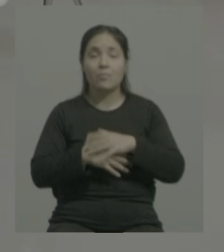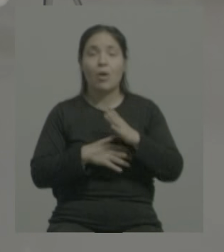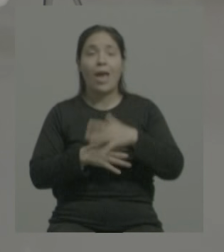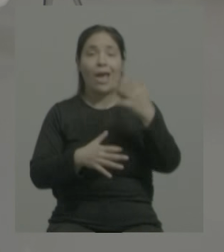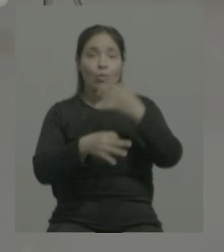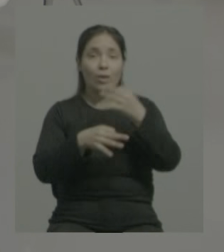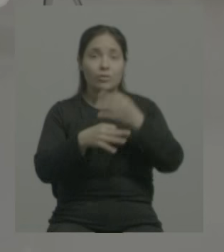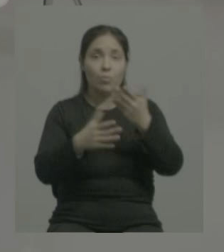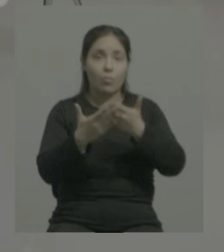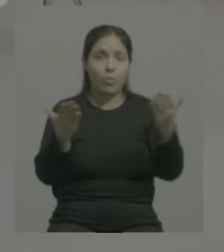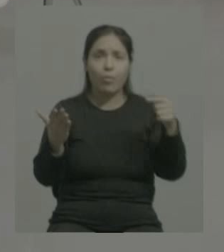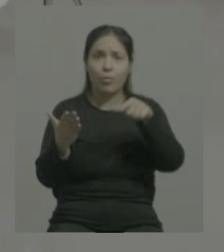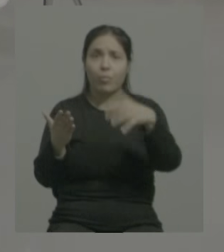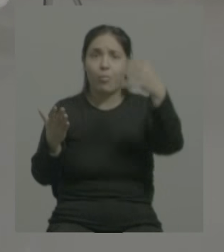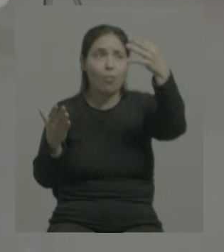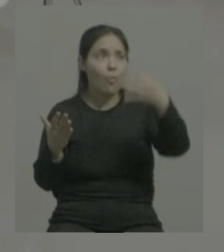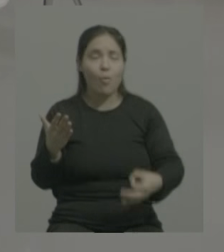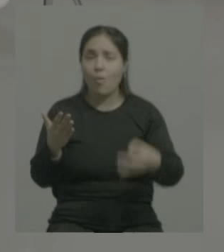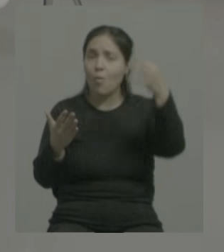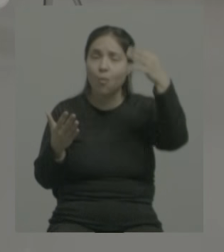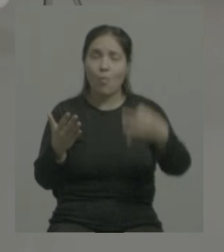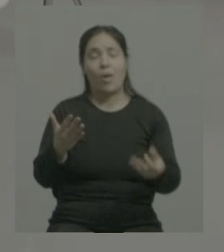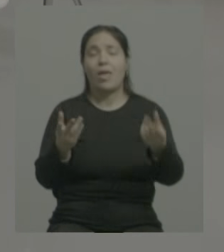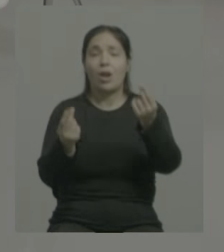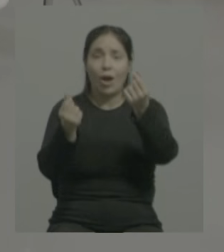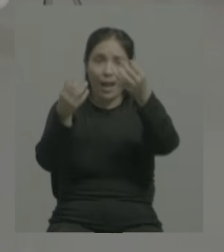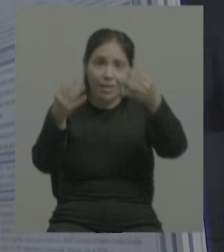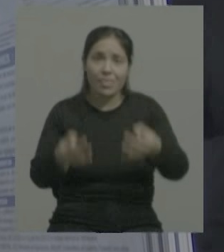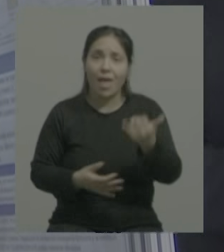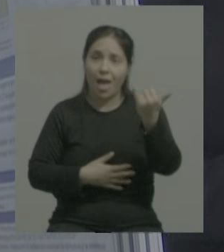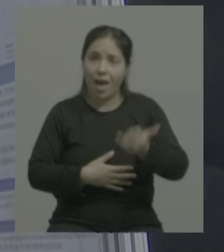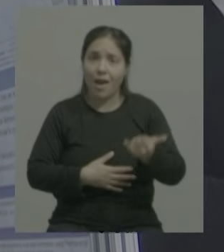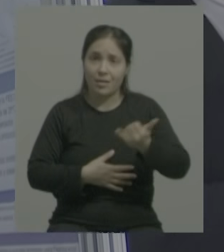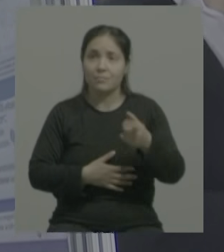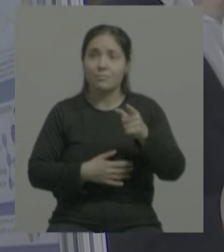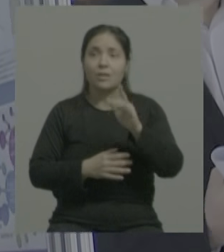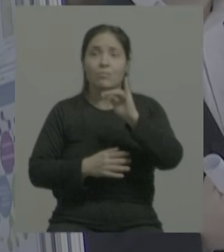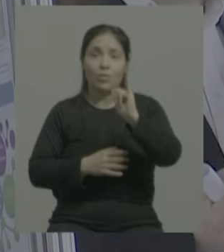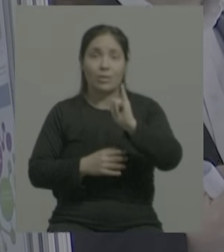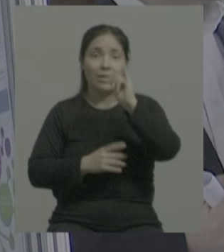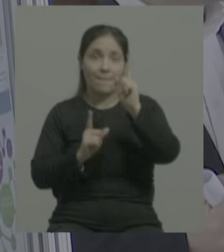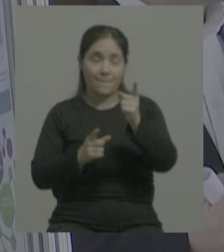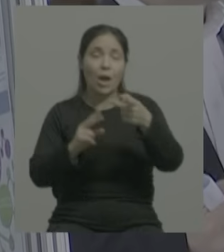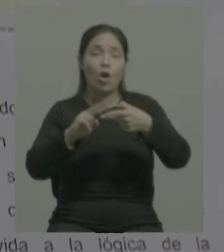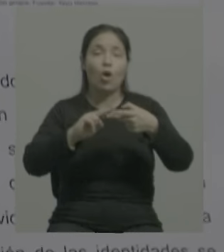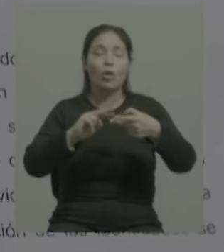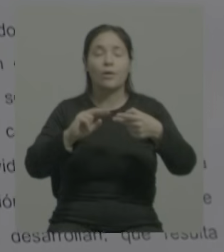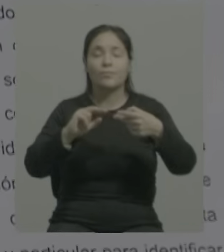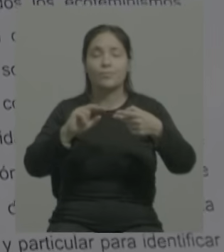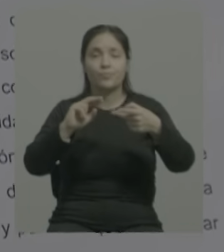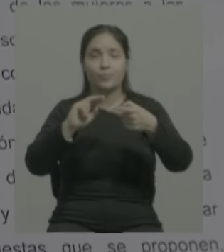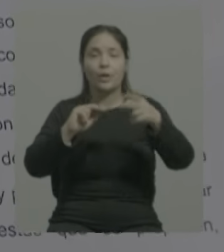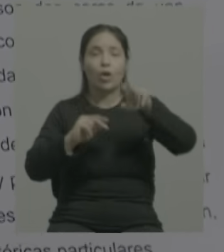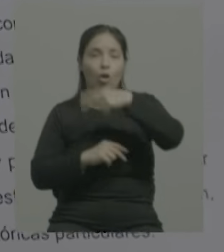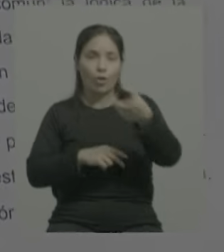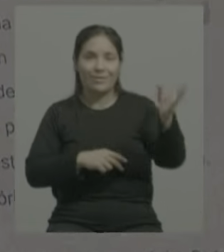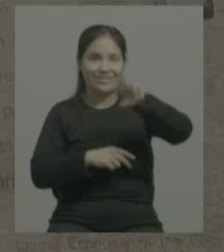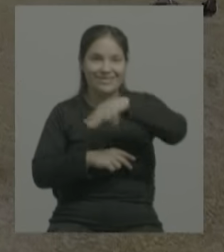sabemos que es de una excelencia y de una calidad, y en esto también hay que mencionar lo que está sucediendo en el CONICET, por ejemplo, que lo están